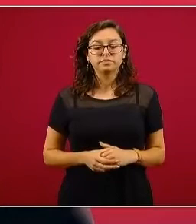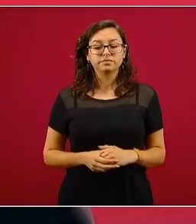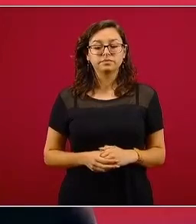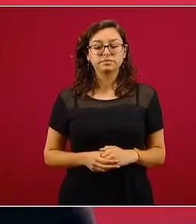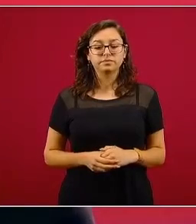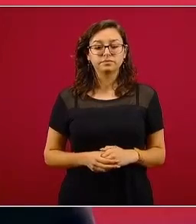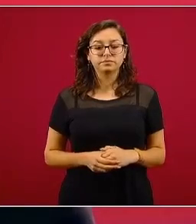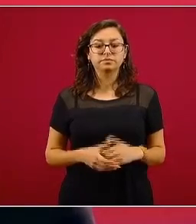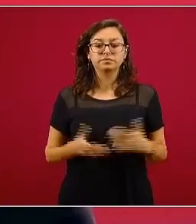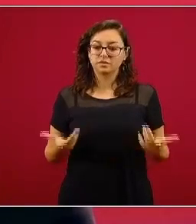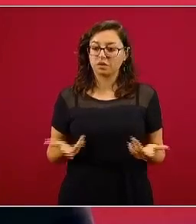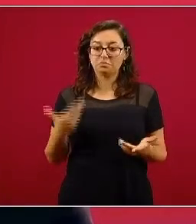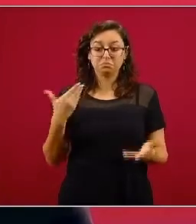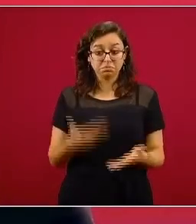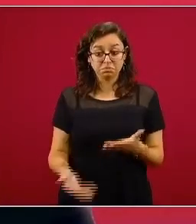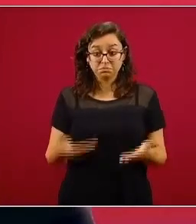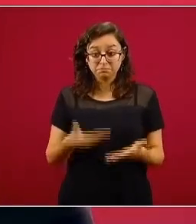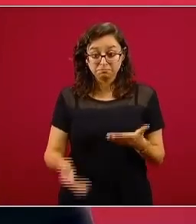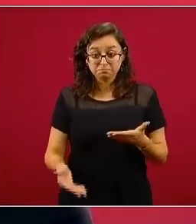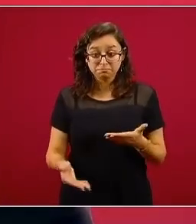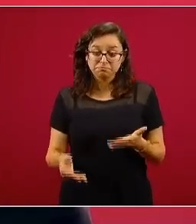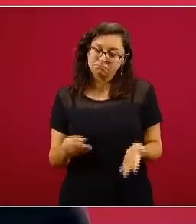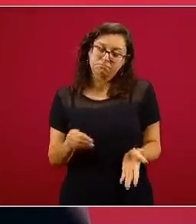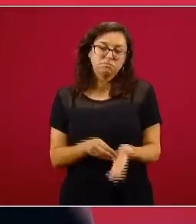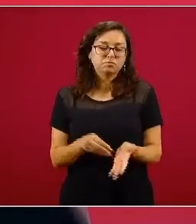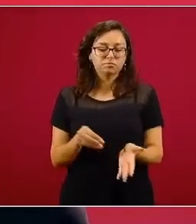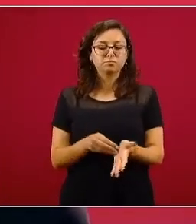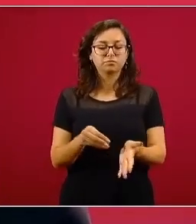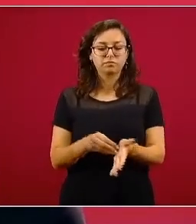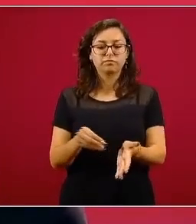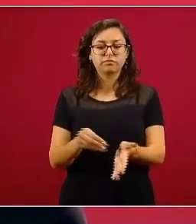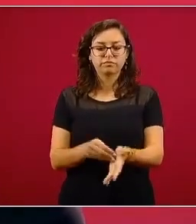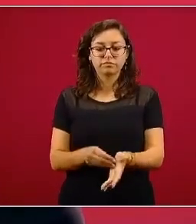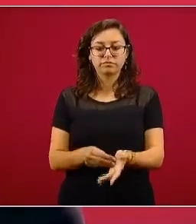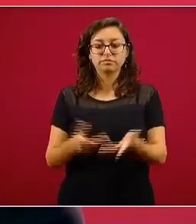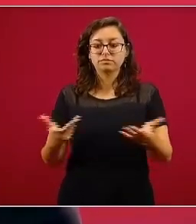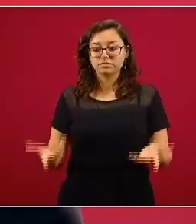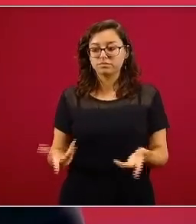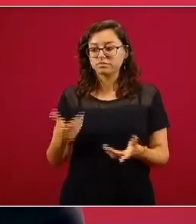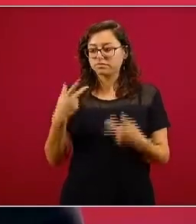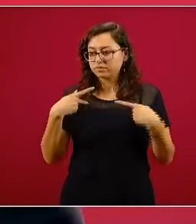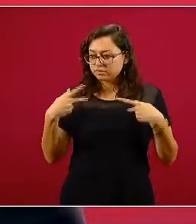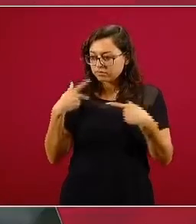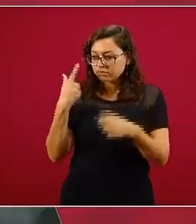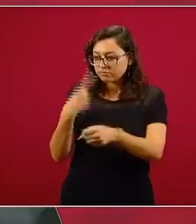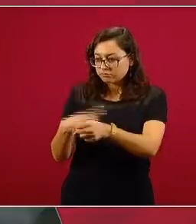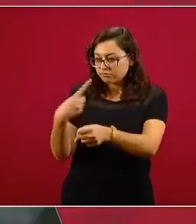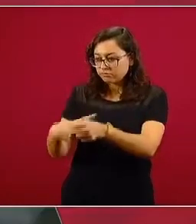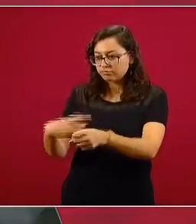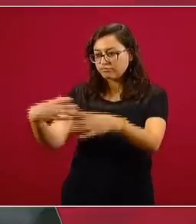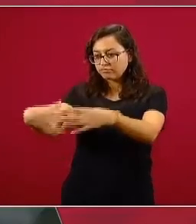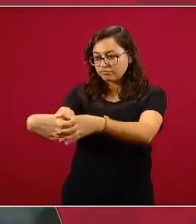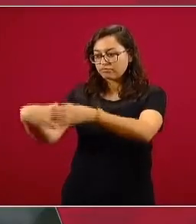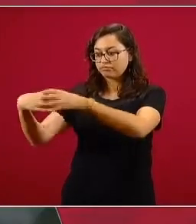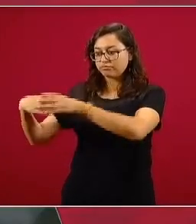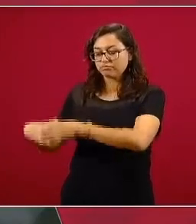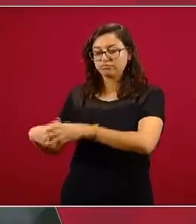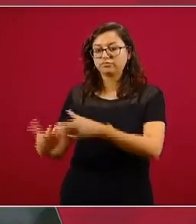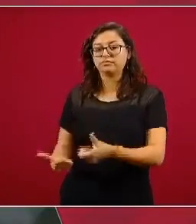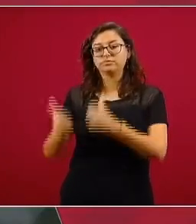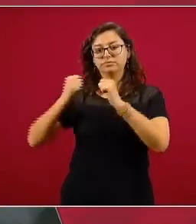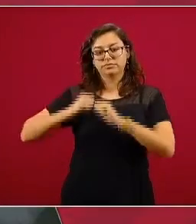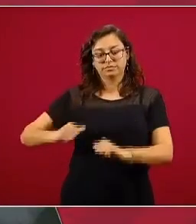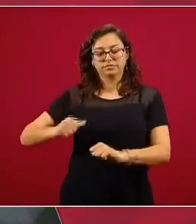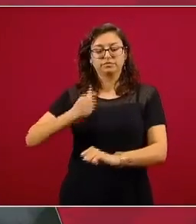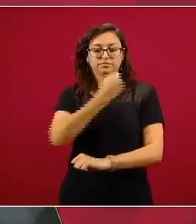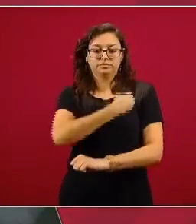Y eso continúa hasta el momento de ahorita. Tanto la contención centrada en personas que ejecutan las autoridades